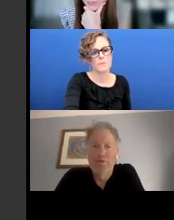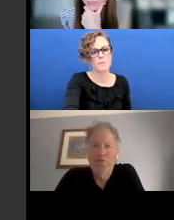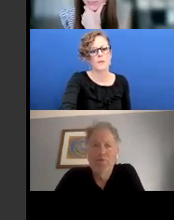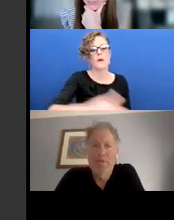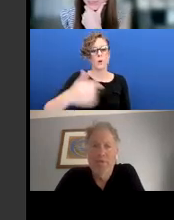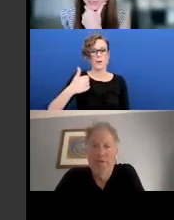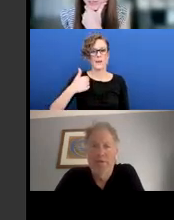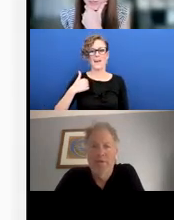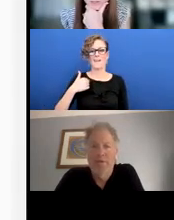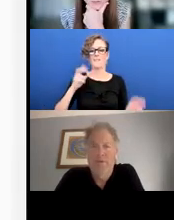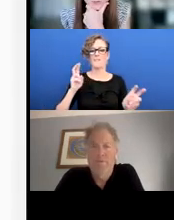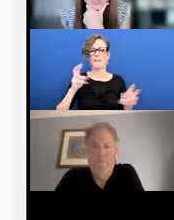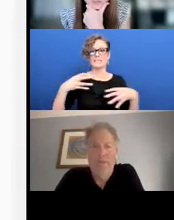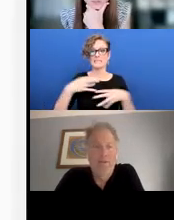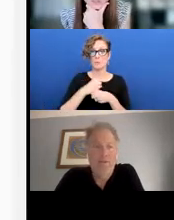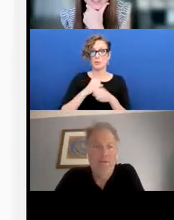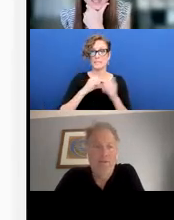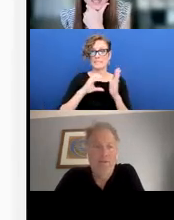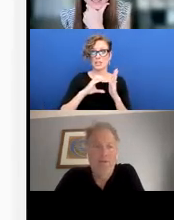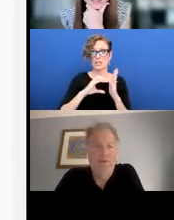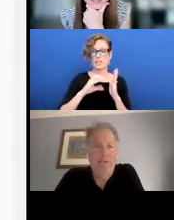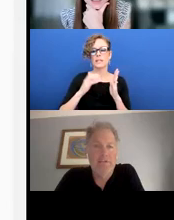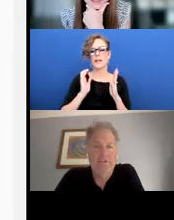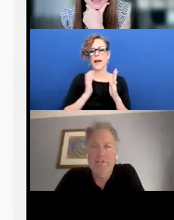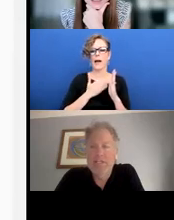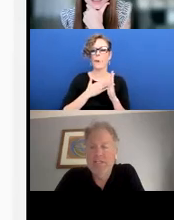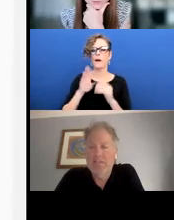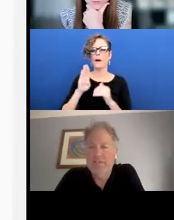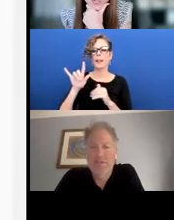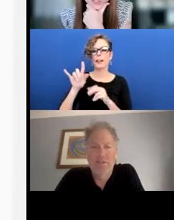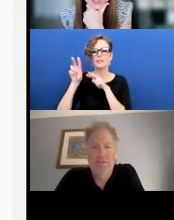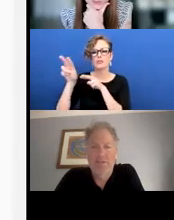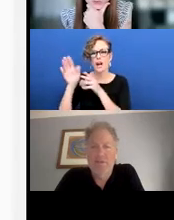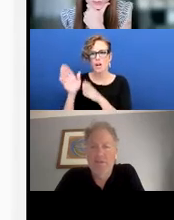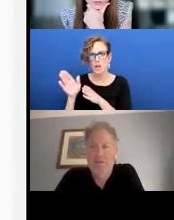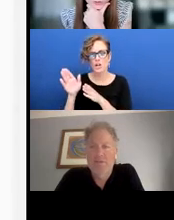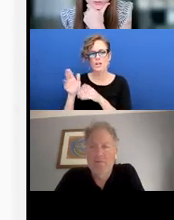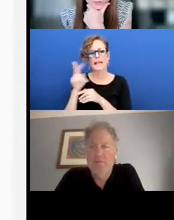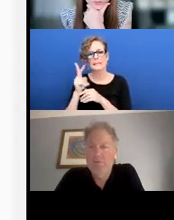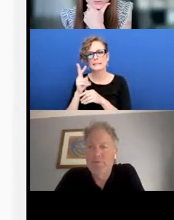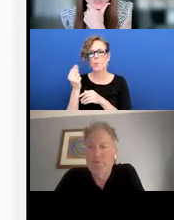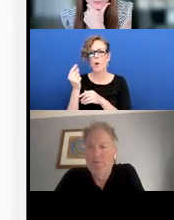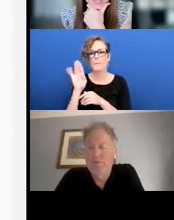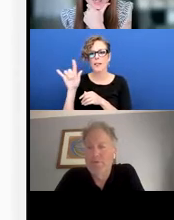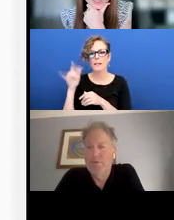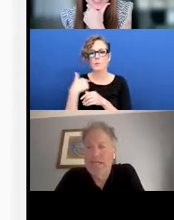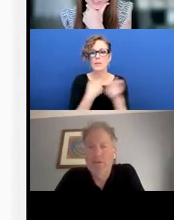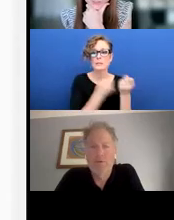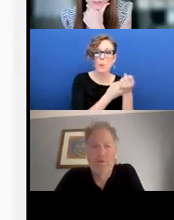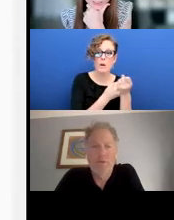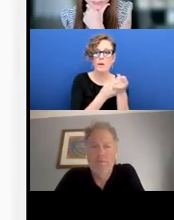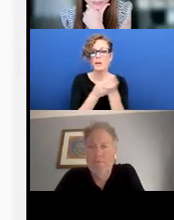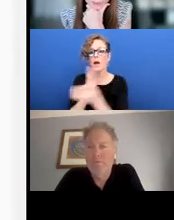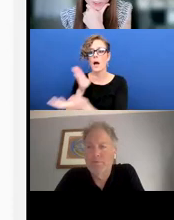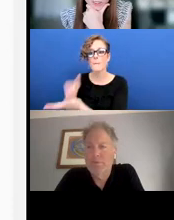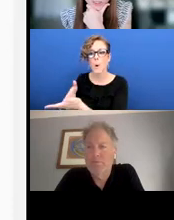un resumen de todas las leyes que estuvimos monitoreando